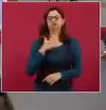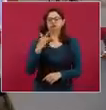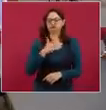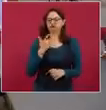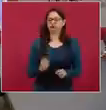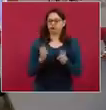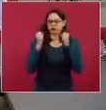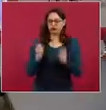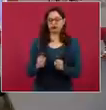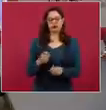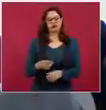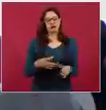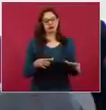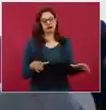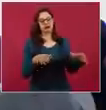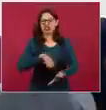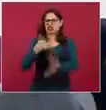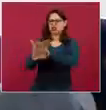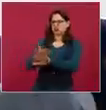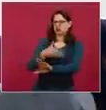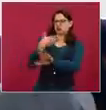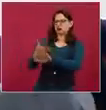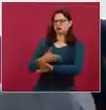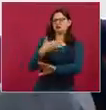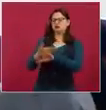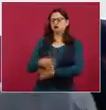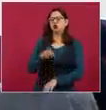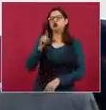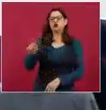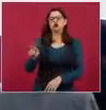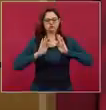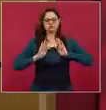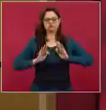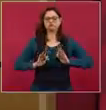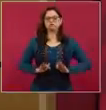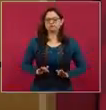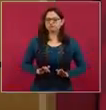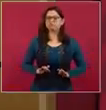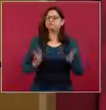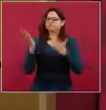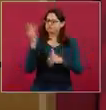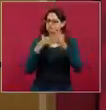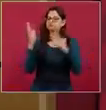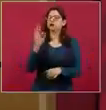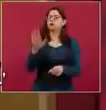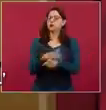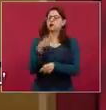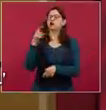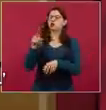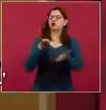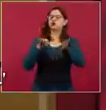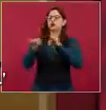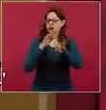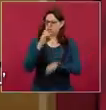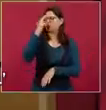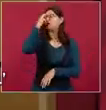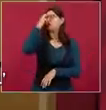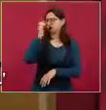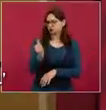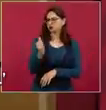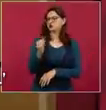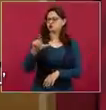estrategia mediática golpista porque te asiste la razón trabajas para el pueblo y eres un buen